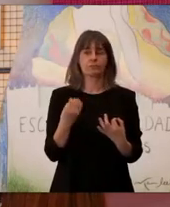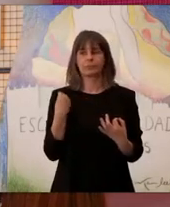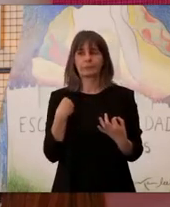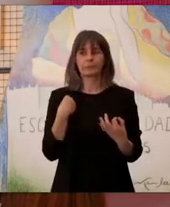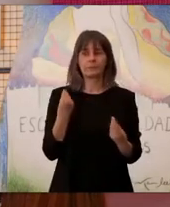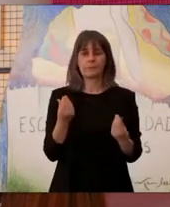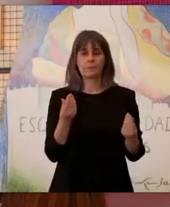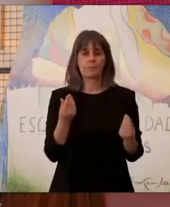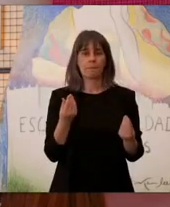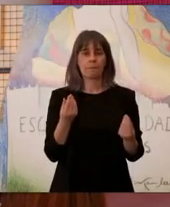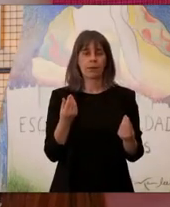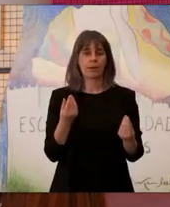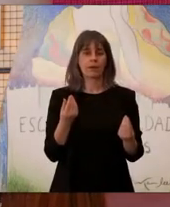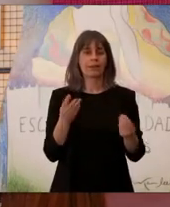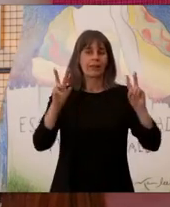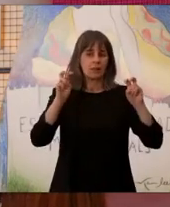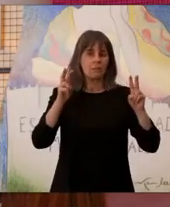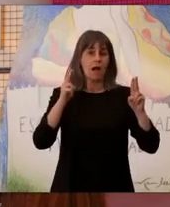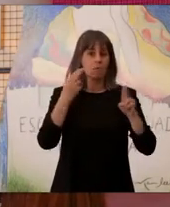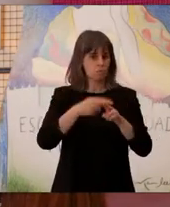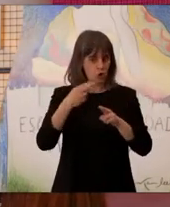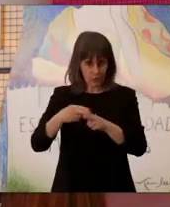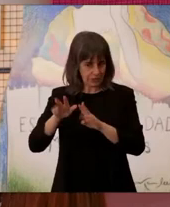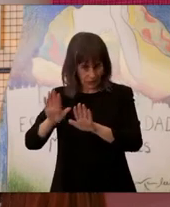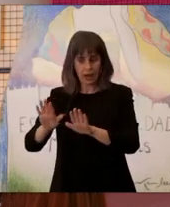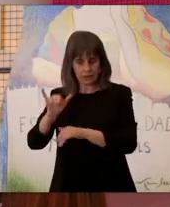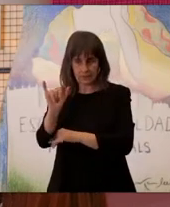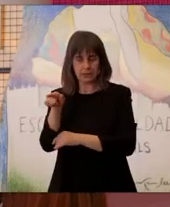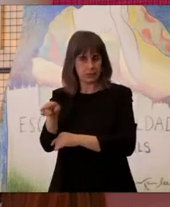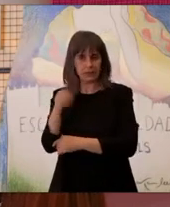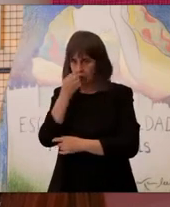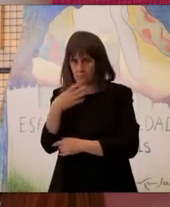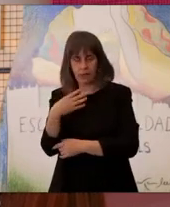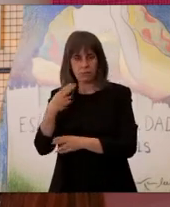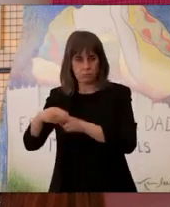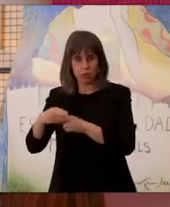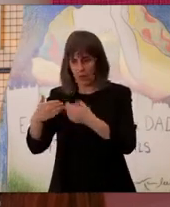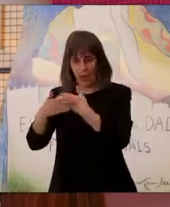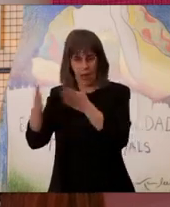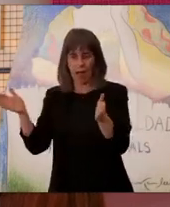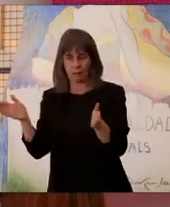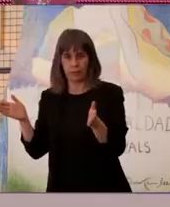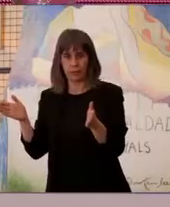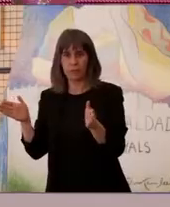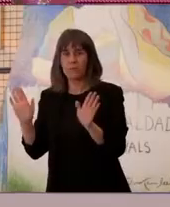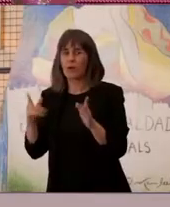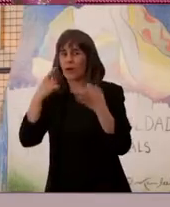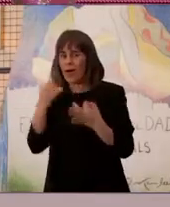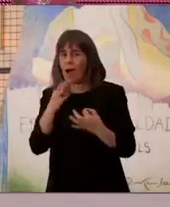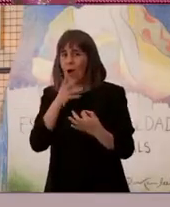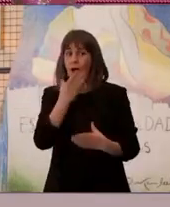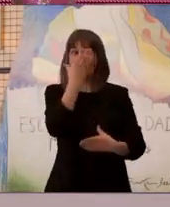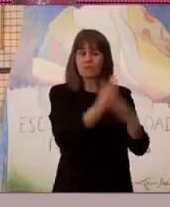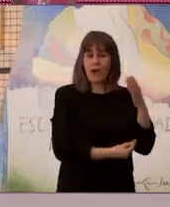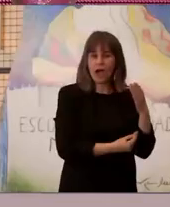tanto sobre las políticas estrictamente o digamos que este canal está abierto sino que el que nos está fallando es